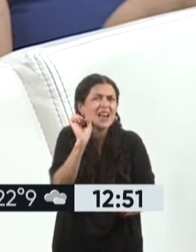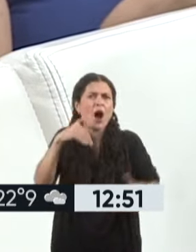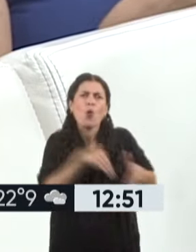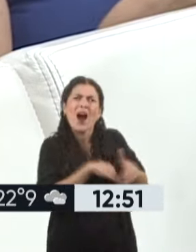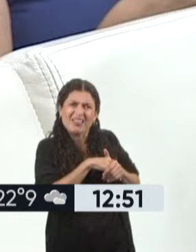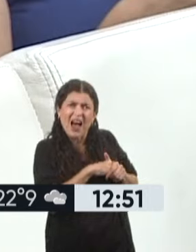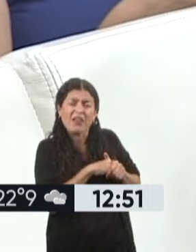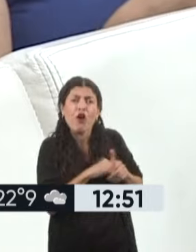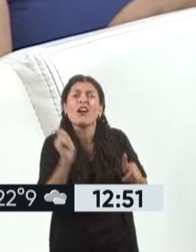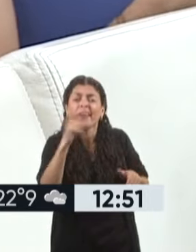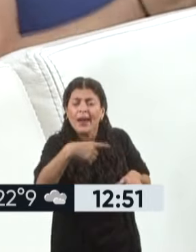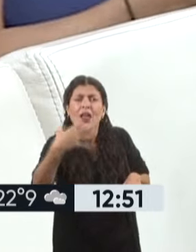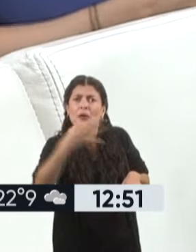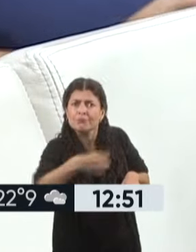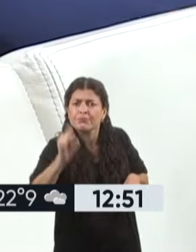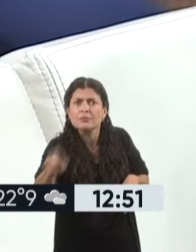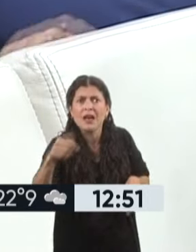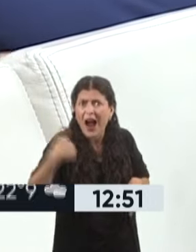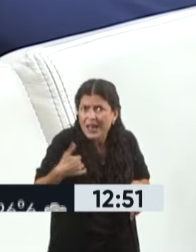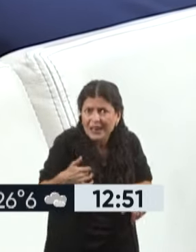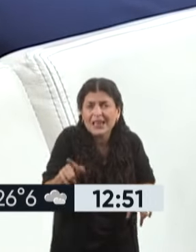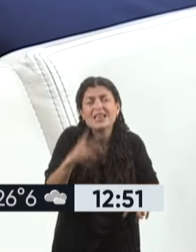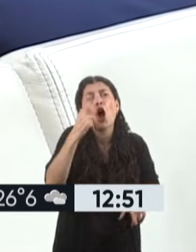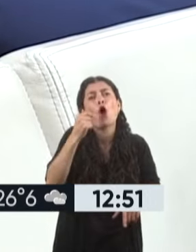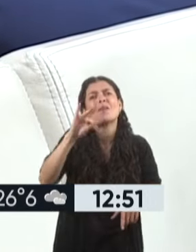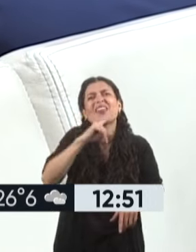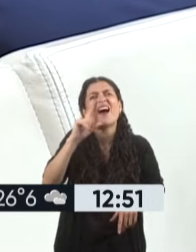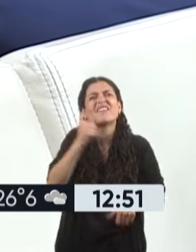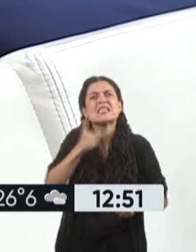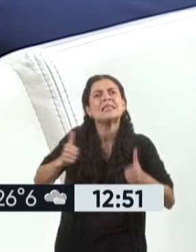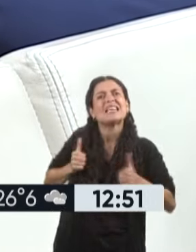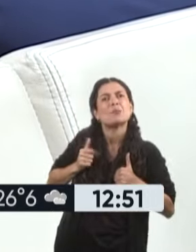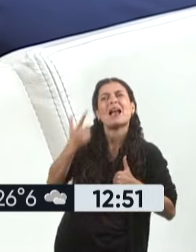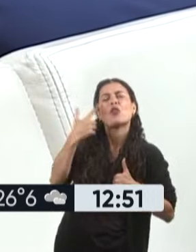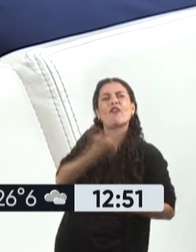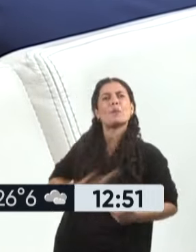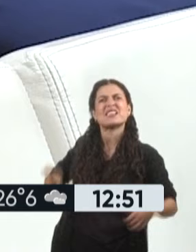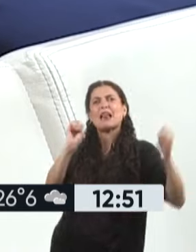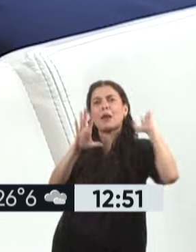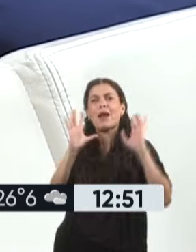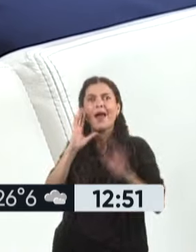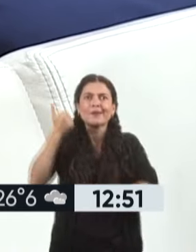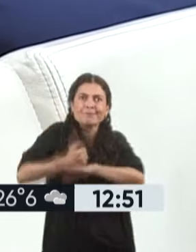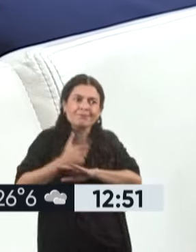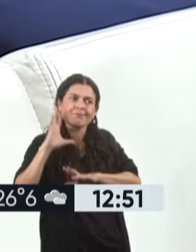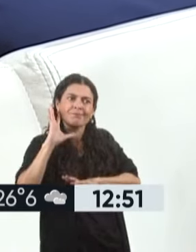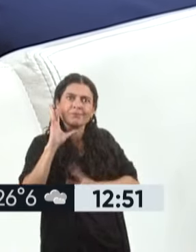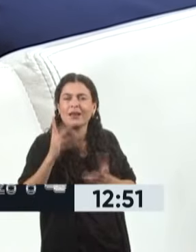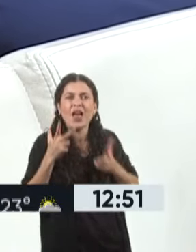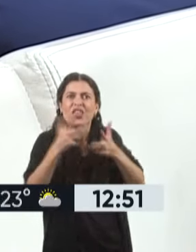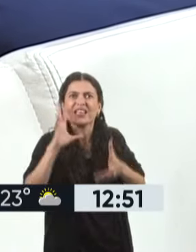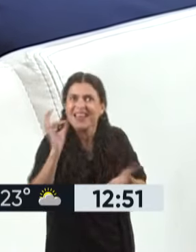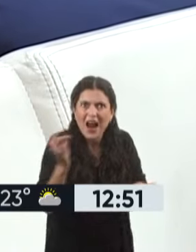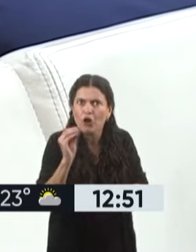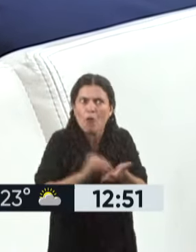esperando un mensaje del presidente Javier Milei para saber cómo continuar con la situación y la